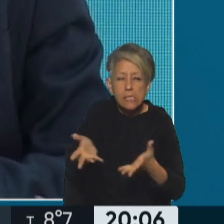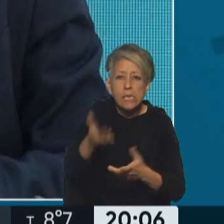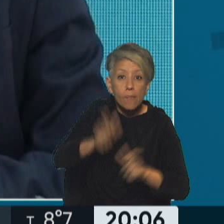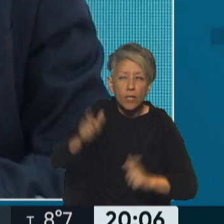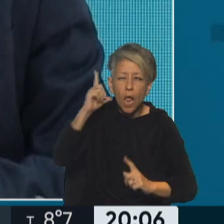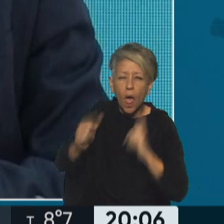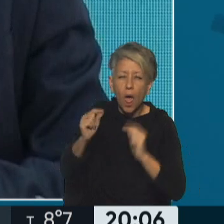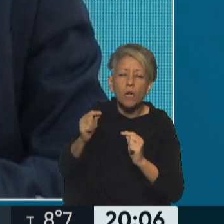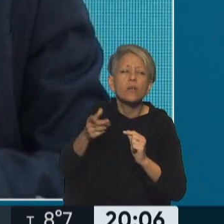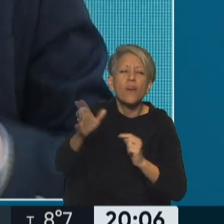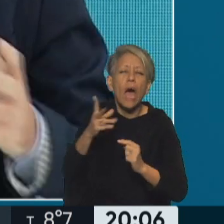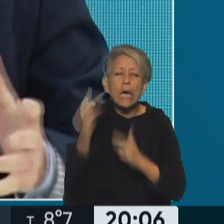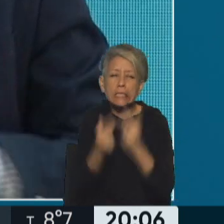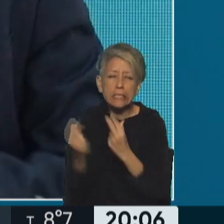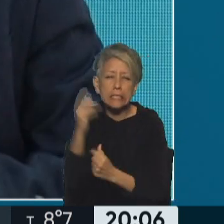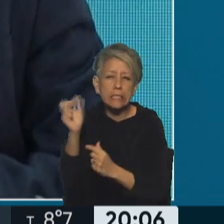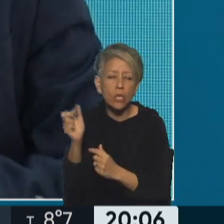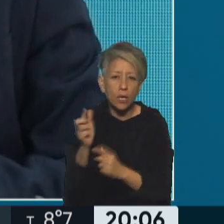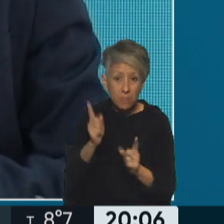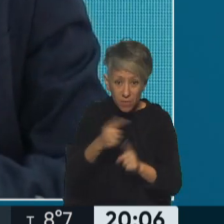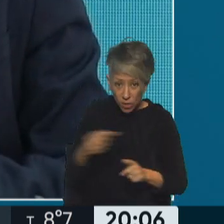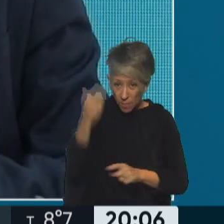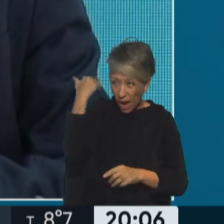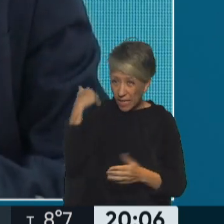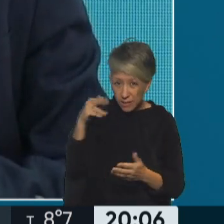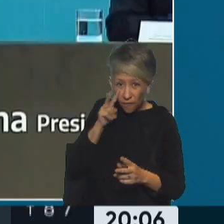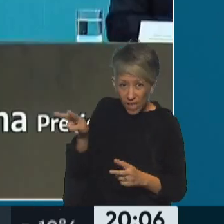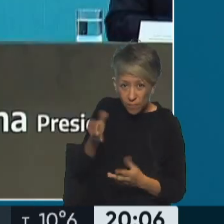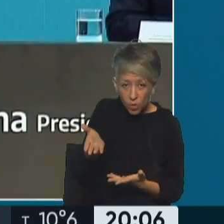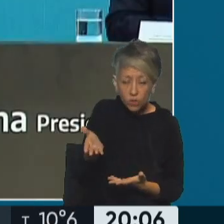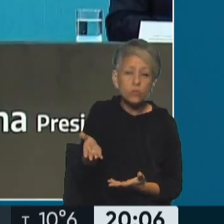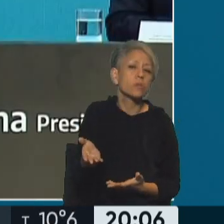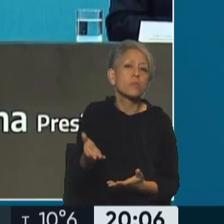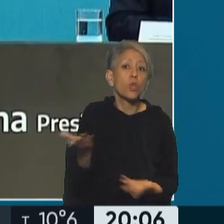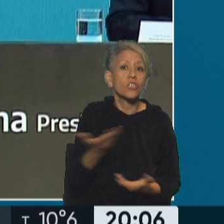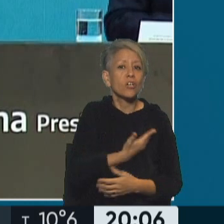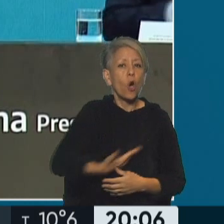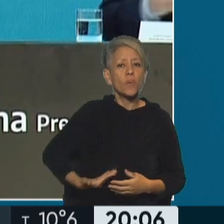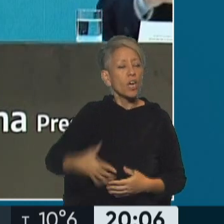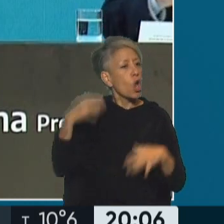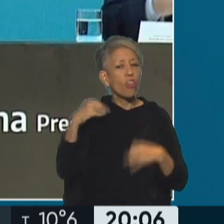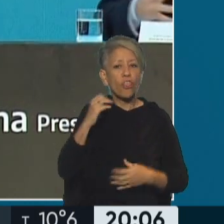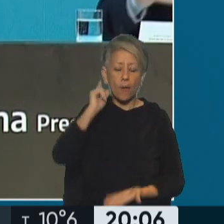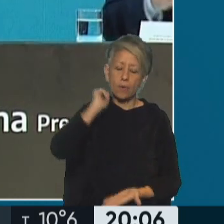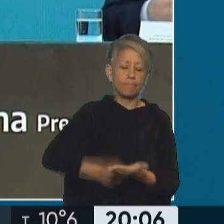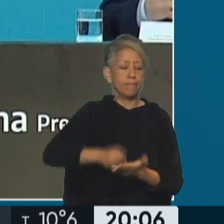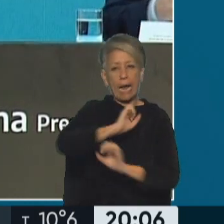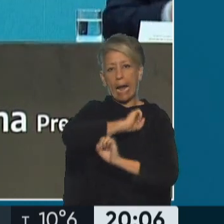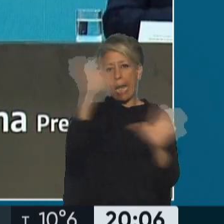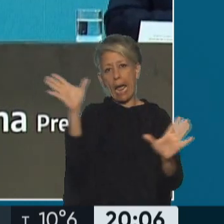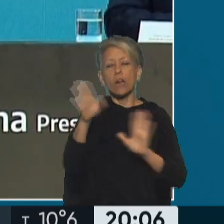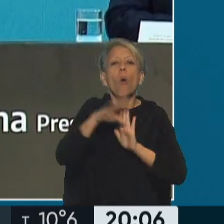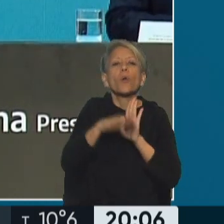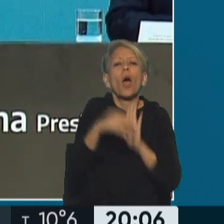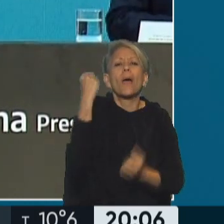cambiarias últimas que vimos en las últimas semanas. Entonces, desde el gobierno tiene que haber directrices claras, el programa económico tiene que estar